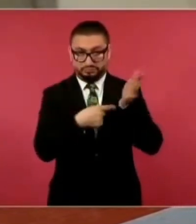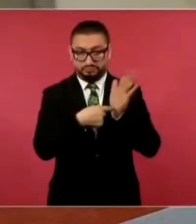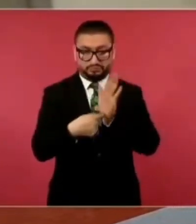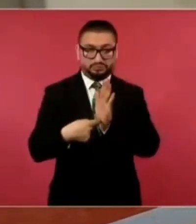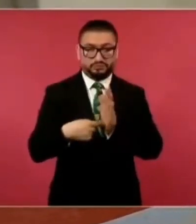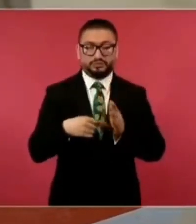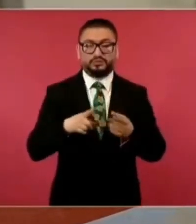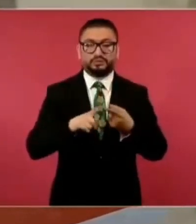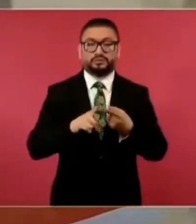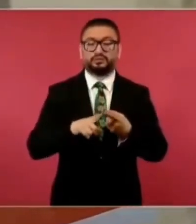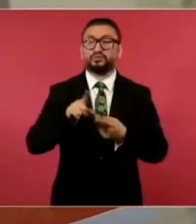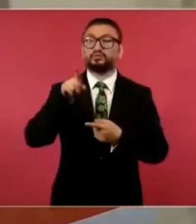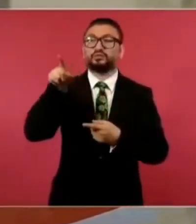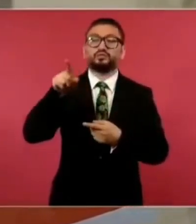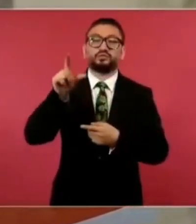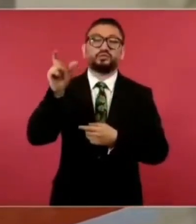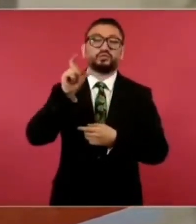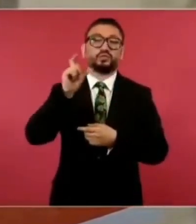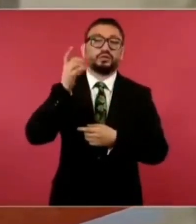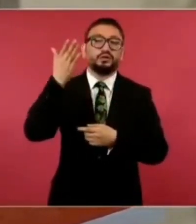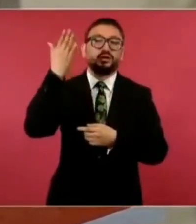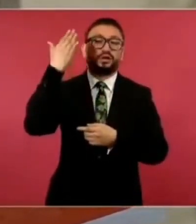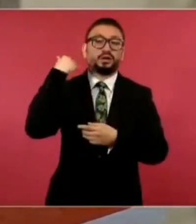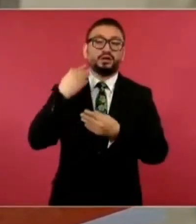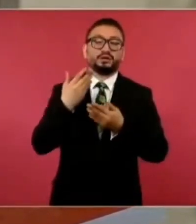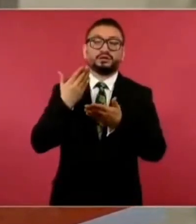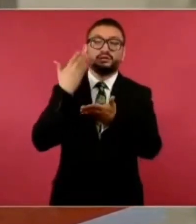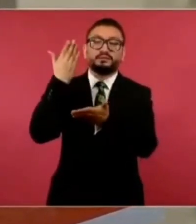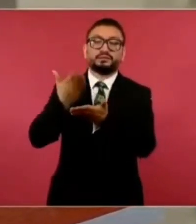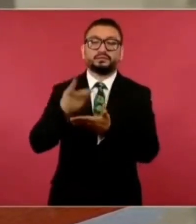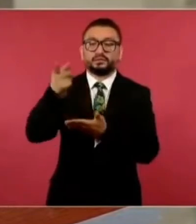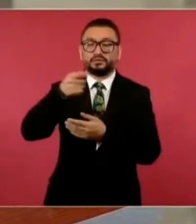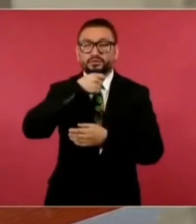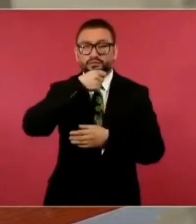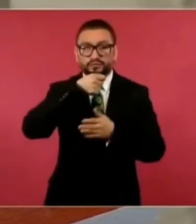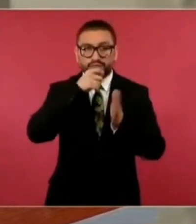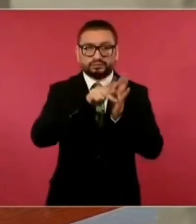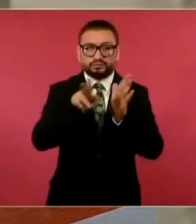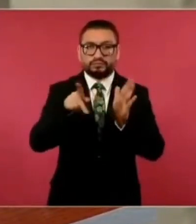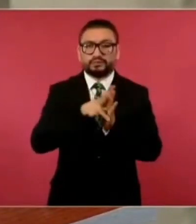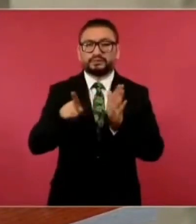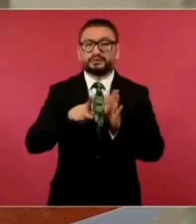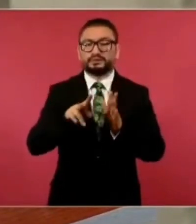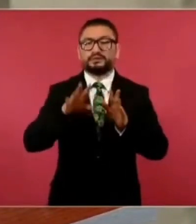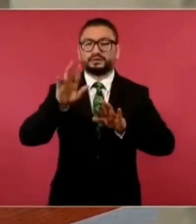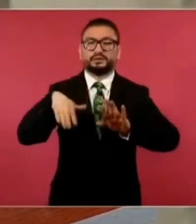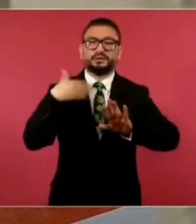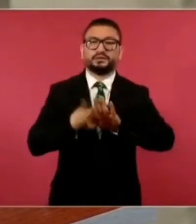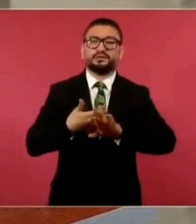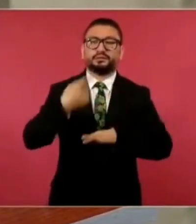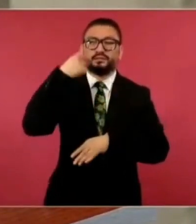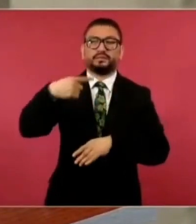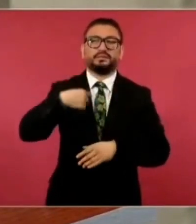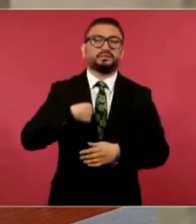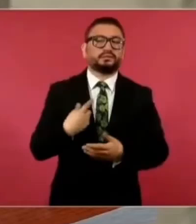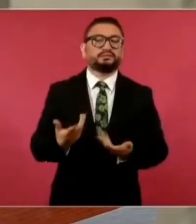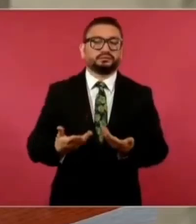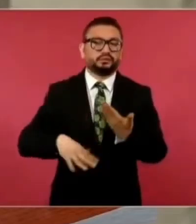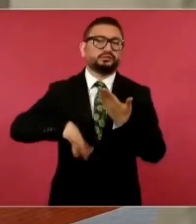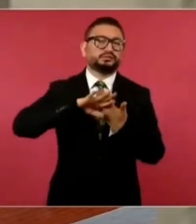¿Dónde estabas cuando te pidieron que hicieras el reportaje en contra mía?